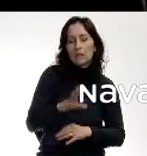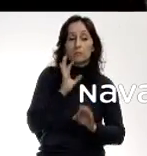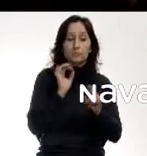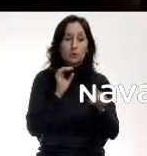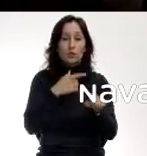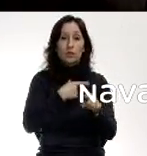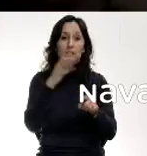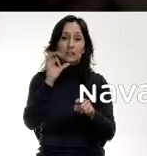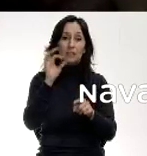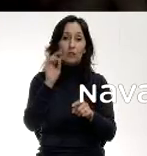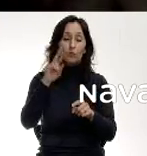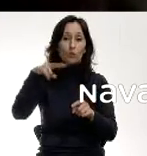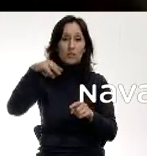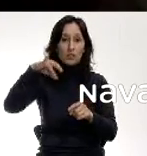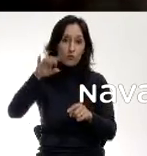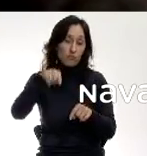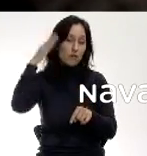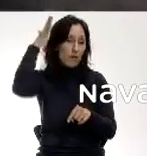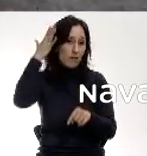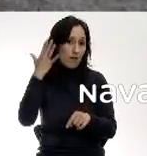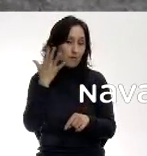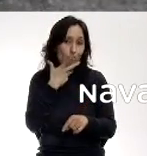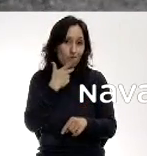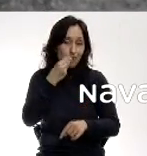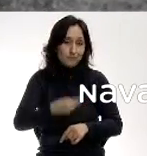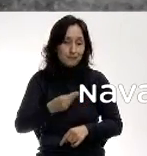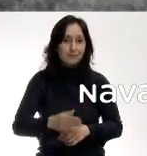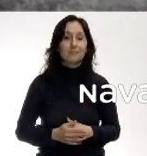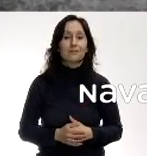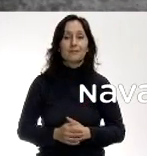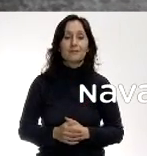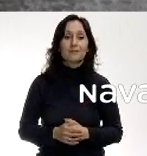Saturnino, bien conocido en Navarra.